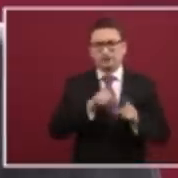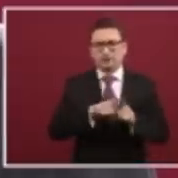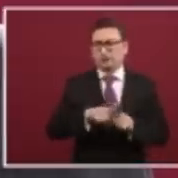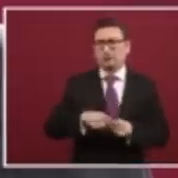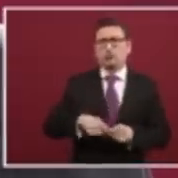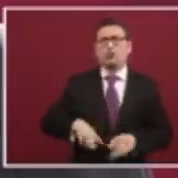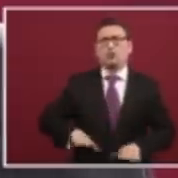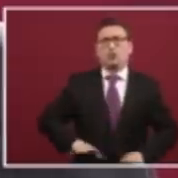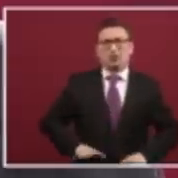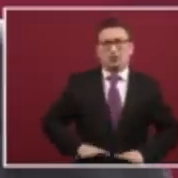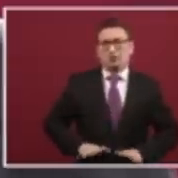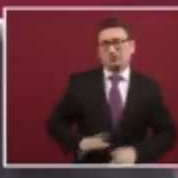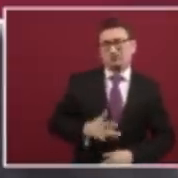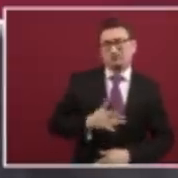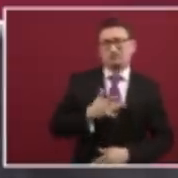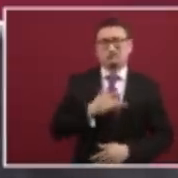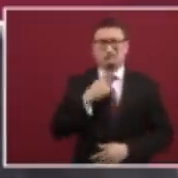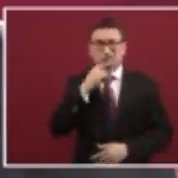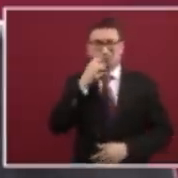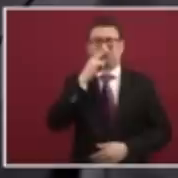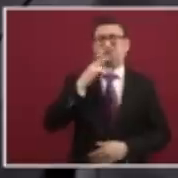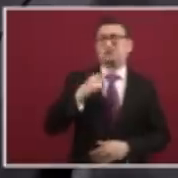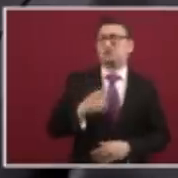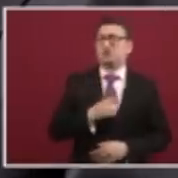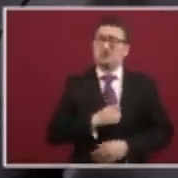prepotencia, influyentismo,